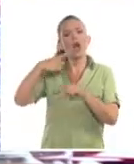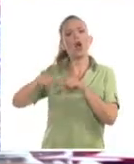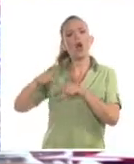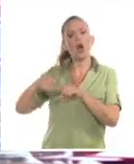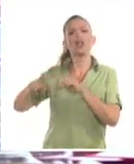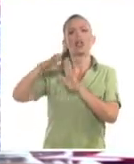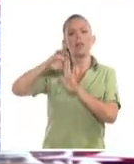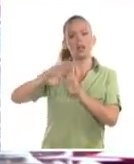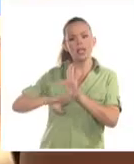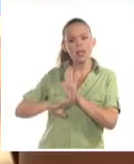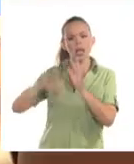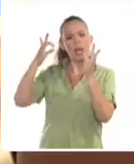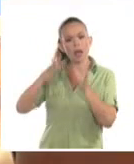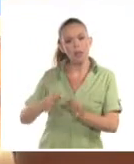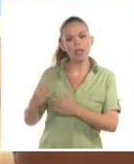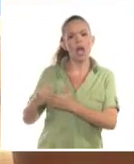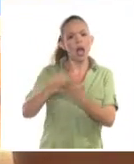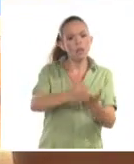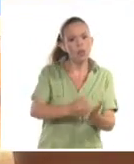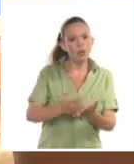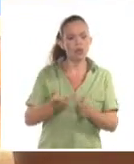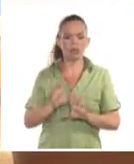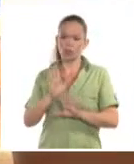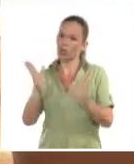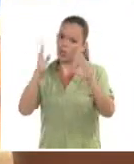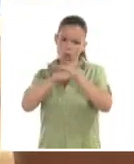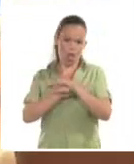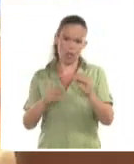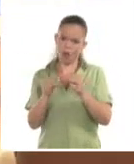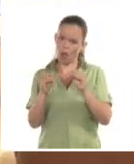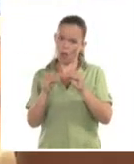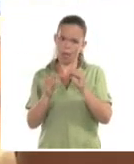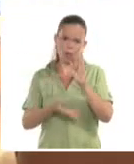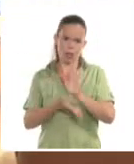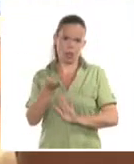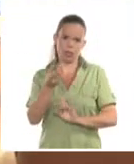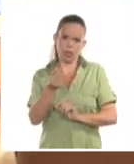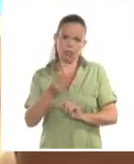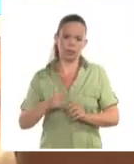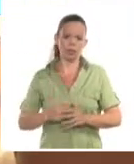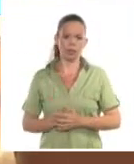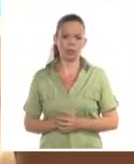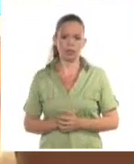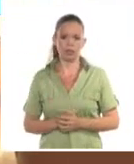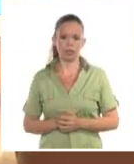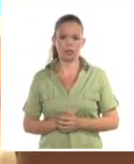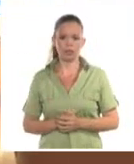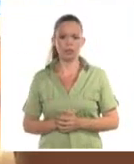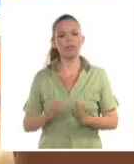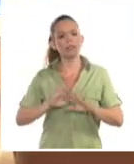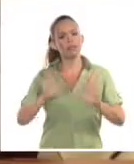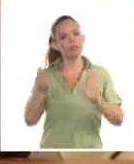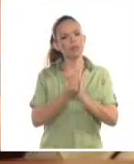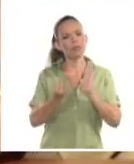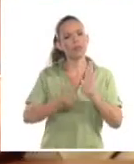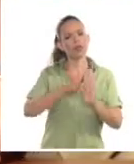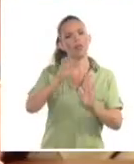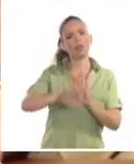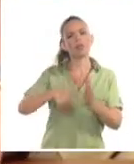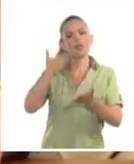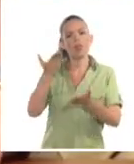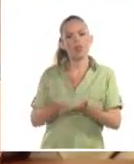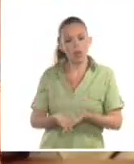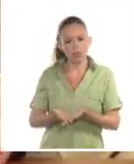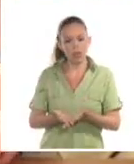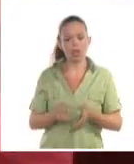realmente a veces no tien una justificación los integrantes del Consejo de ministros aprobaron las propuestas de política de comercio